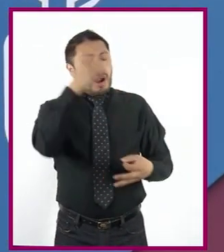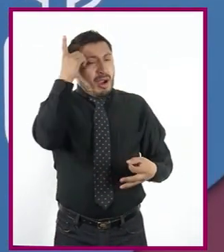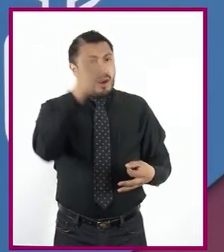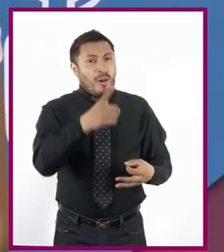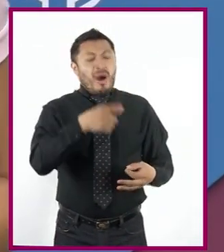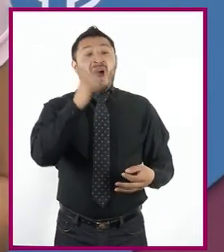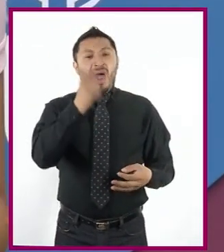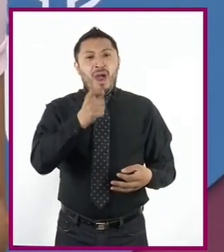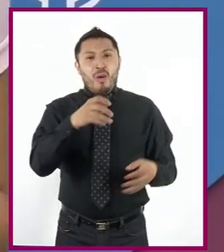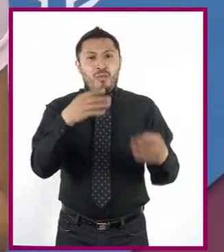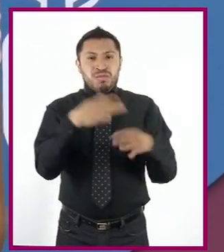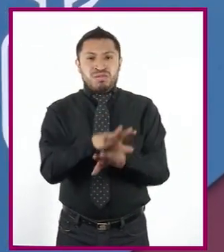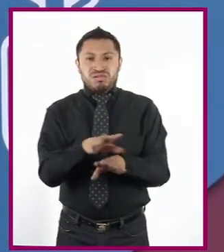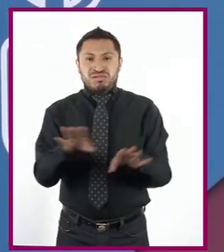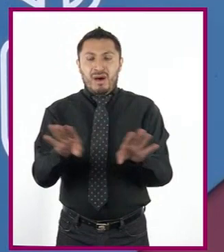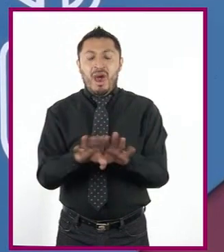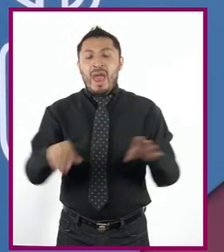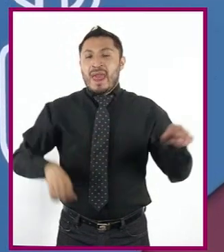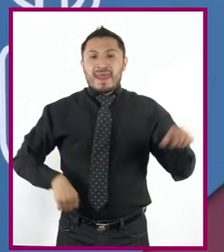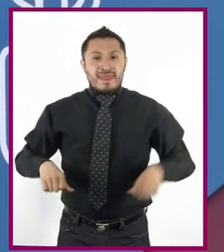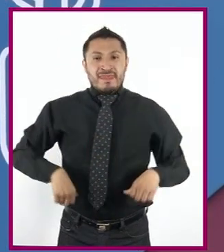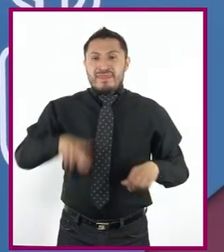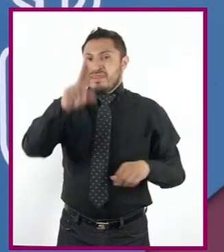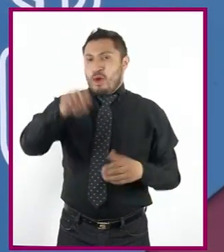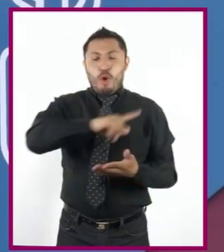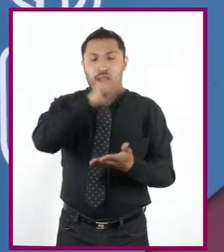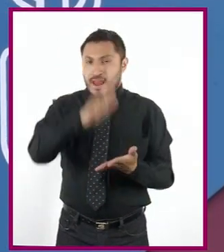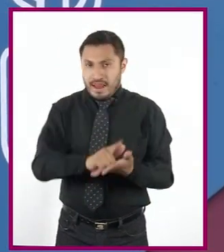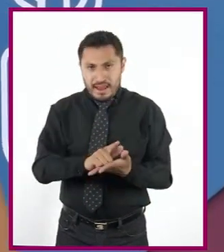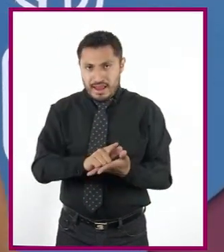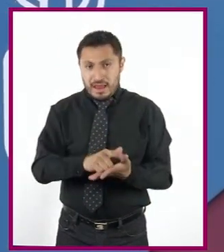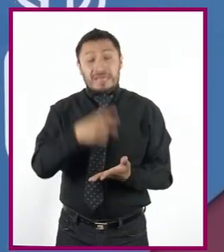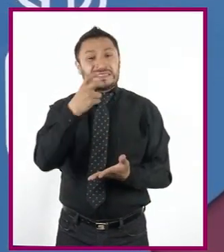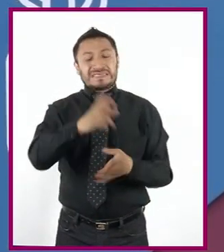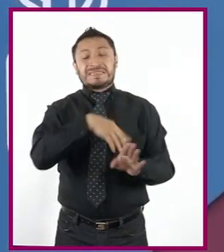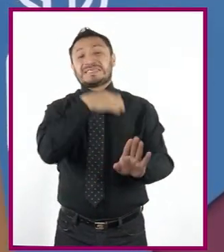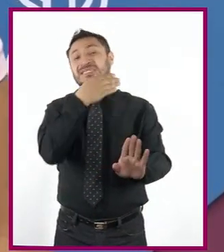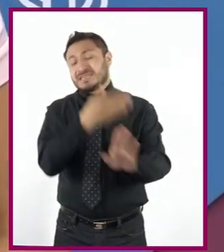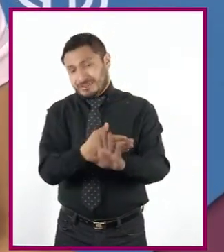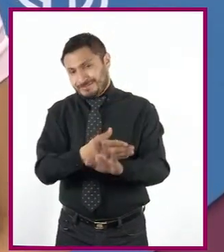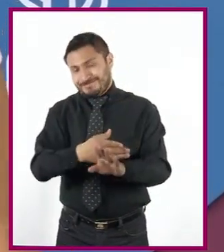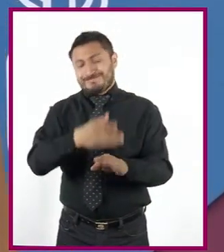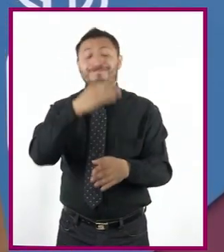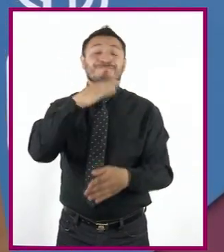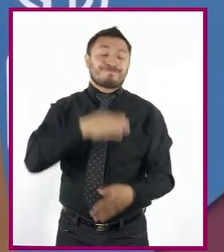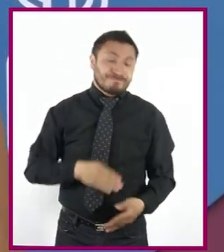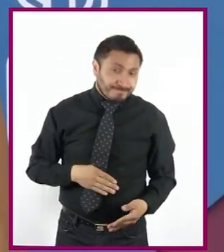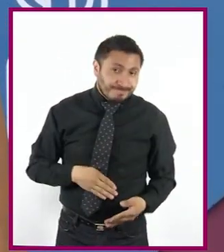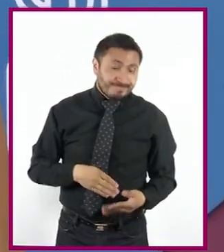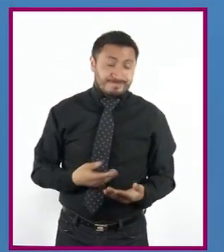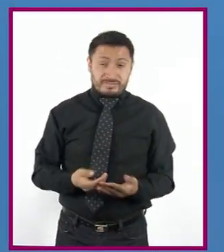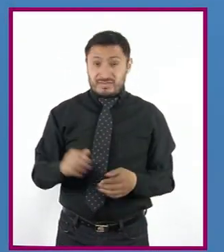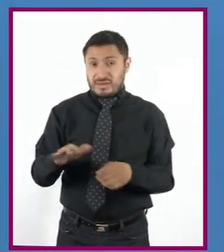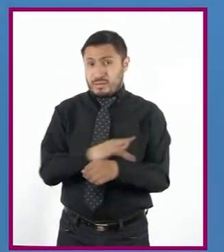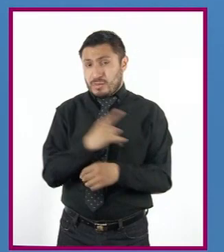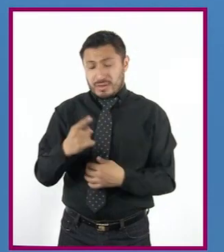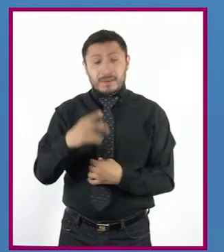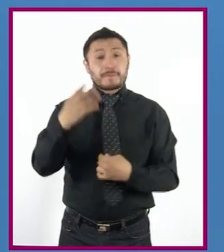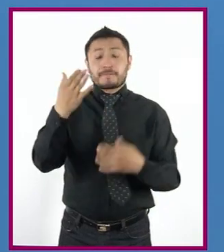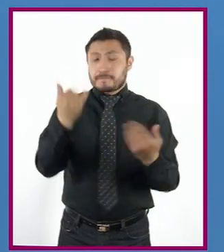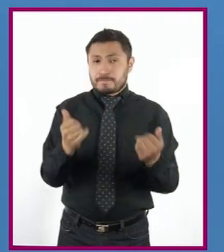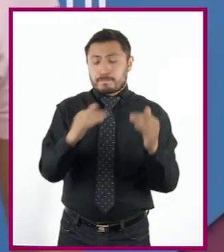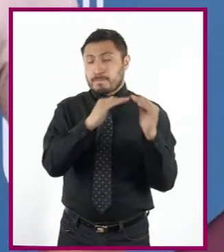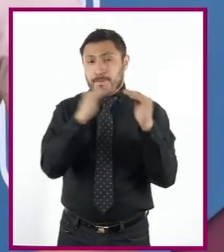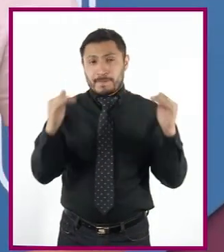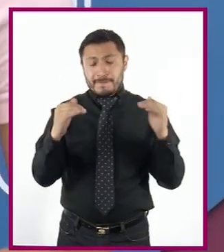habla acerca de una acción ilegal que va en contra de la justicia conmutativa porque no hay un equilibrio entre